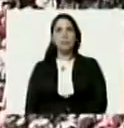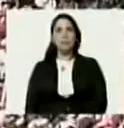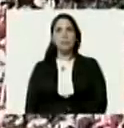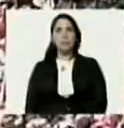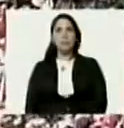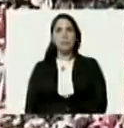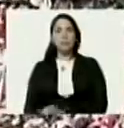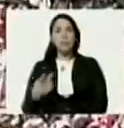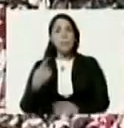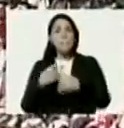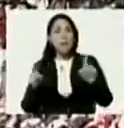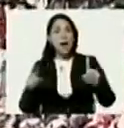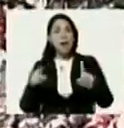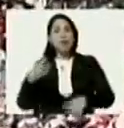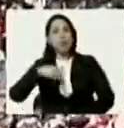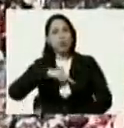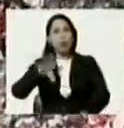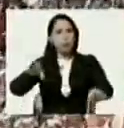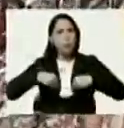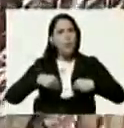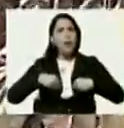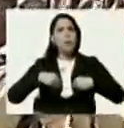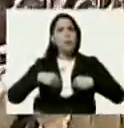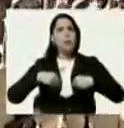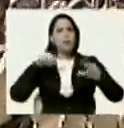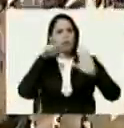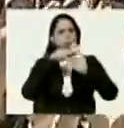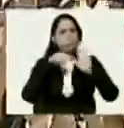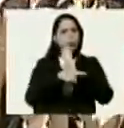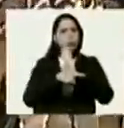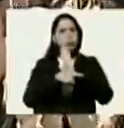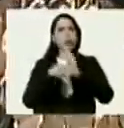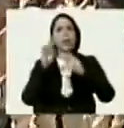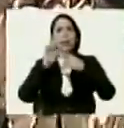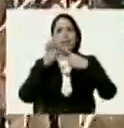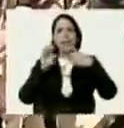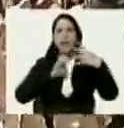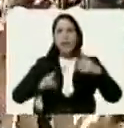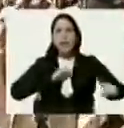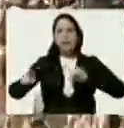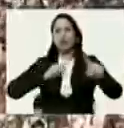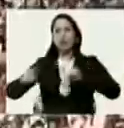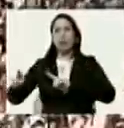para que tomemos las 7 líneas estratégicas de acción